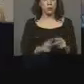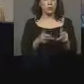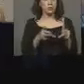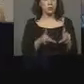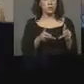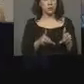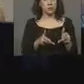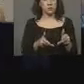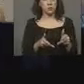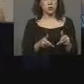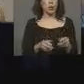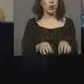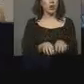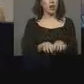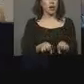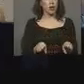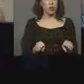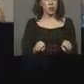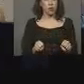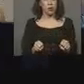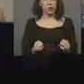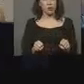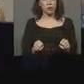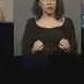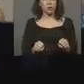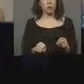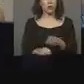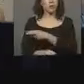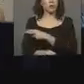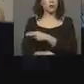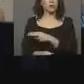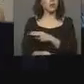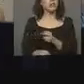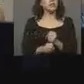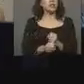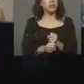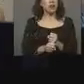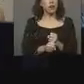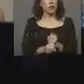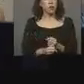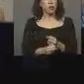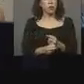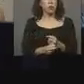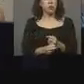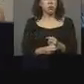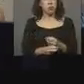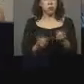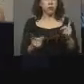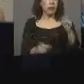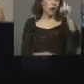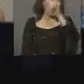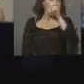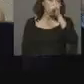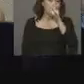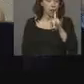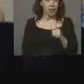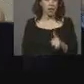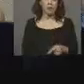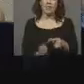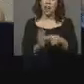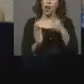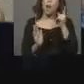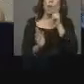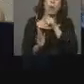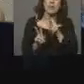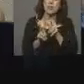instigación con el consentimiento o aquiescencia del empleado público, evitando así su impunidad. Sobre este